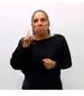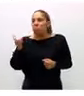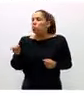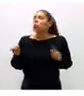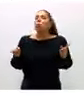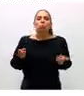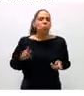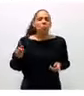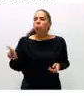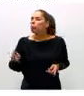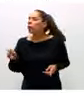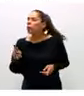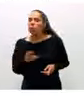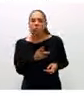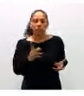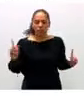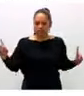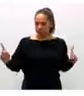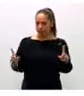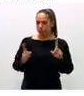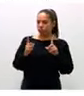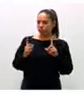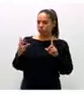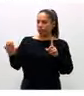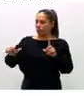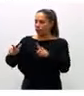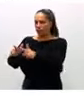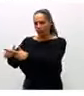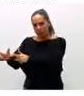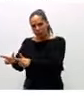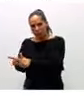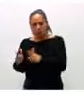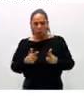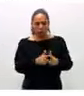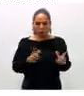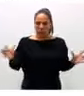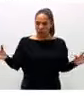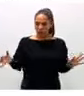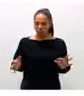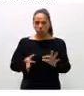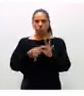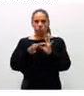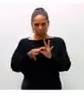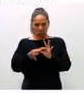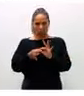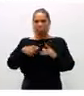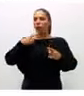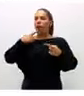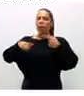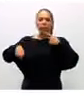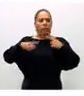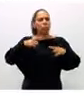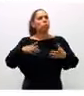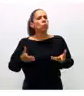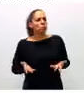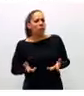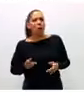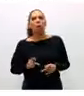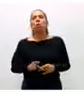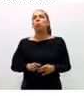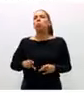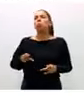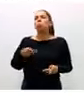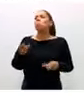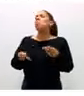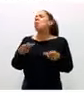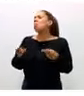partes, presentaran sus propuestas y buscaran una solución. Después de varias rondas de diálogo, llegaron a este acuerdo: dividir